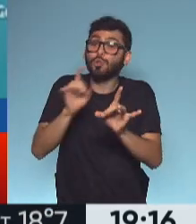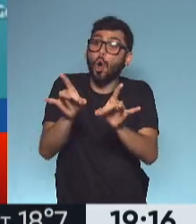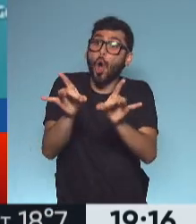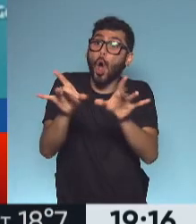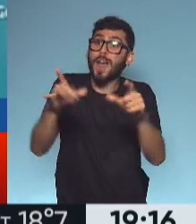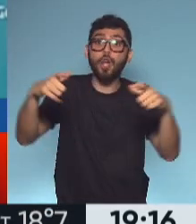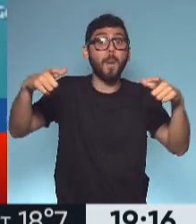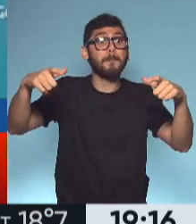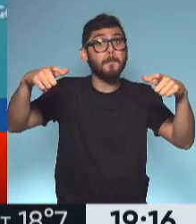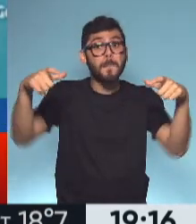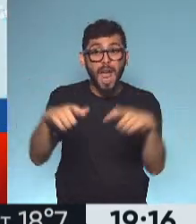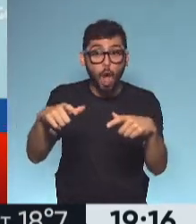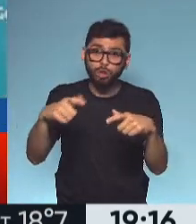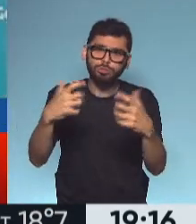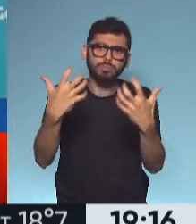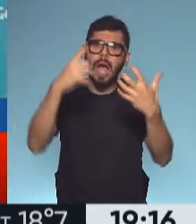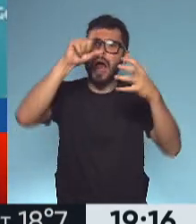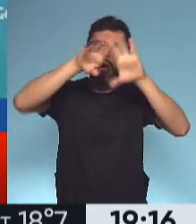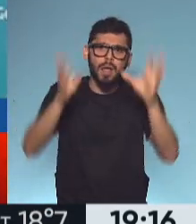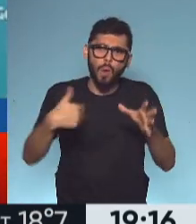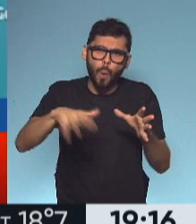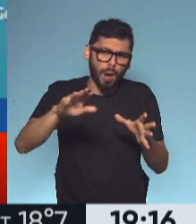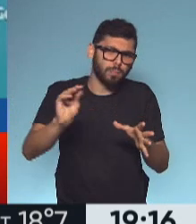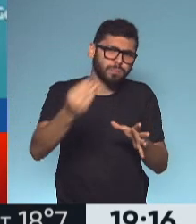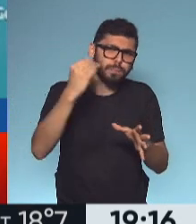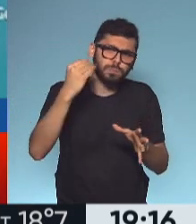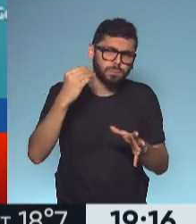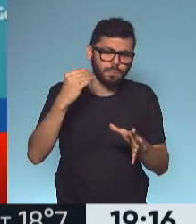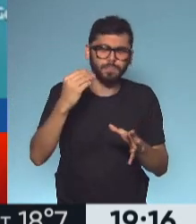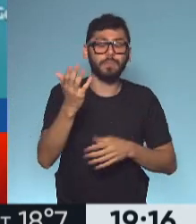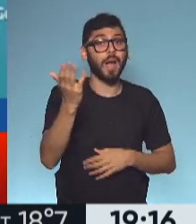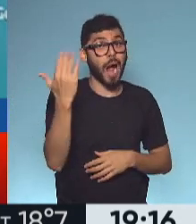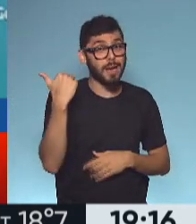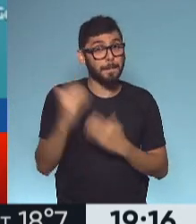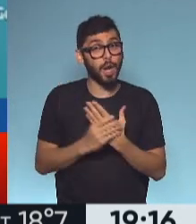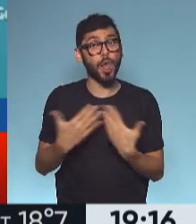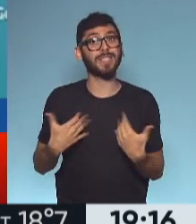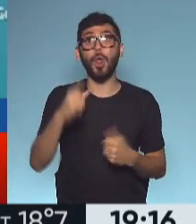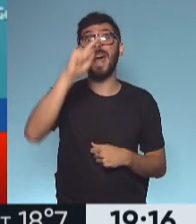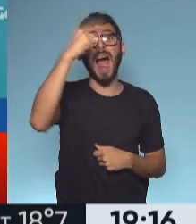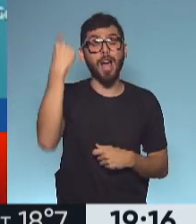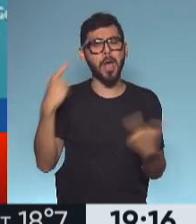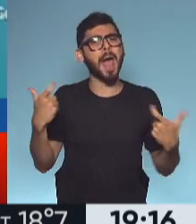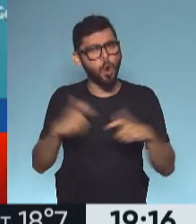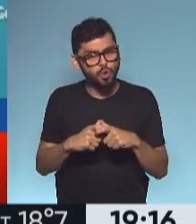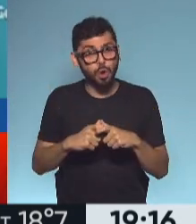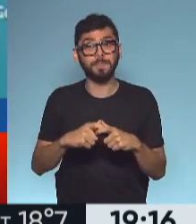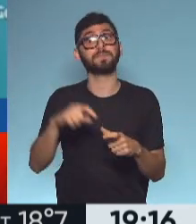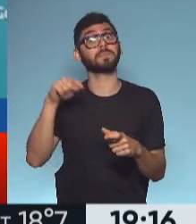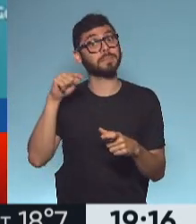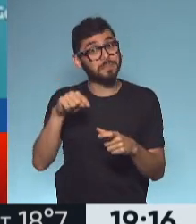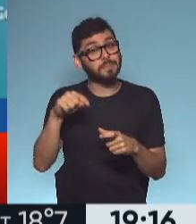el sistema no aguanta. Ayer hubo una reunión en el Ministerio de Salud de la Nación, en donde además se